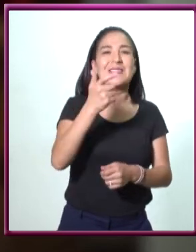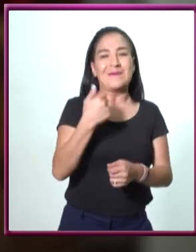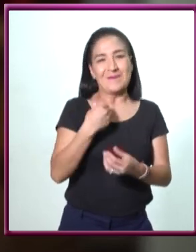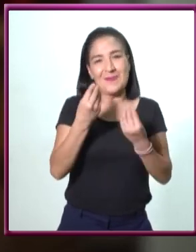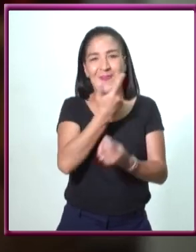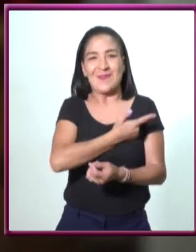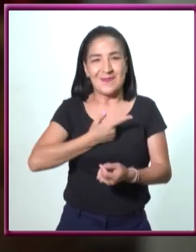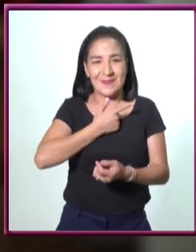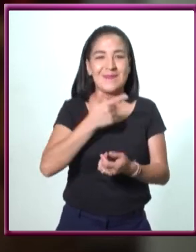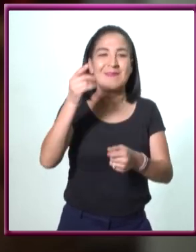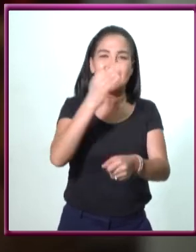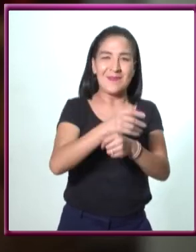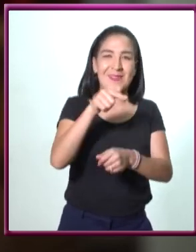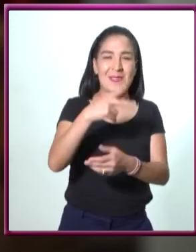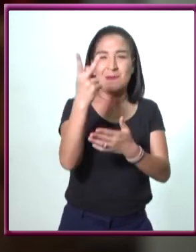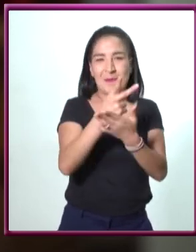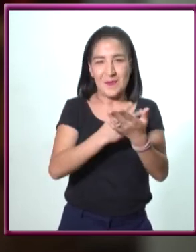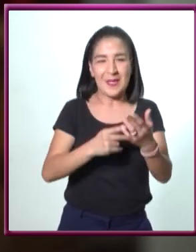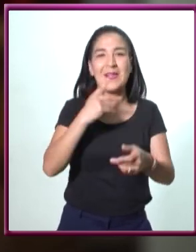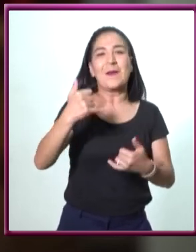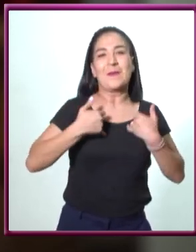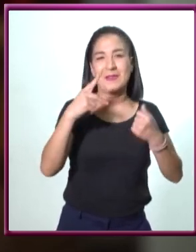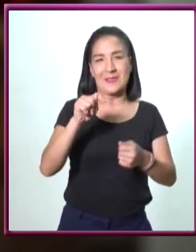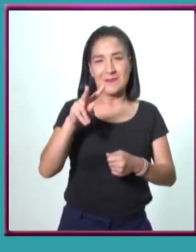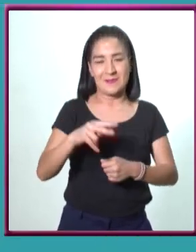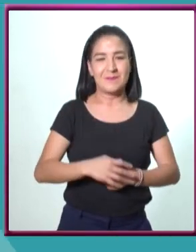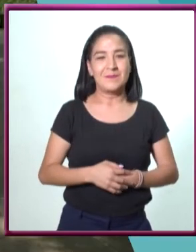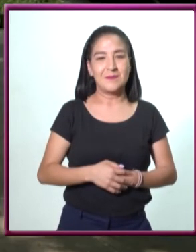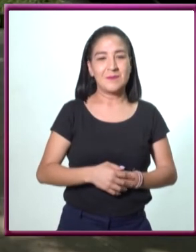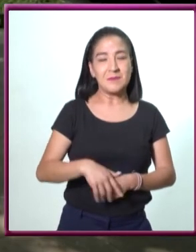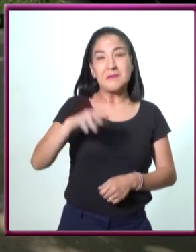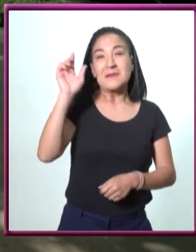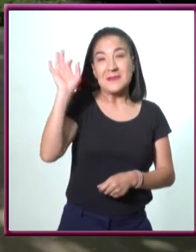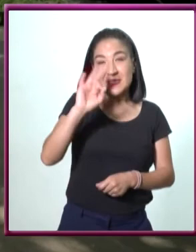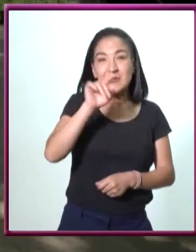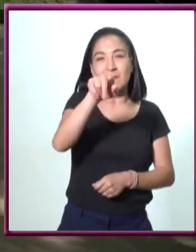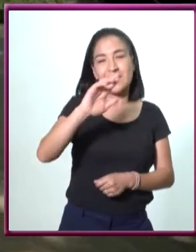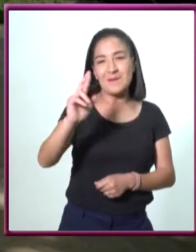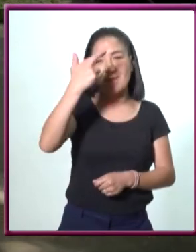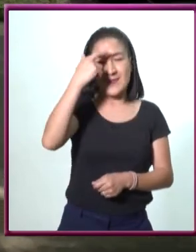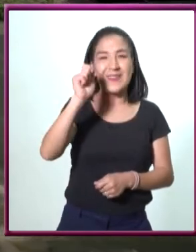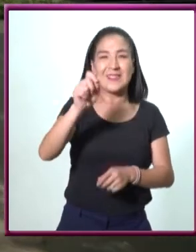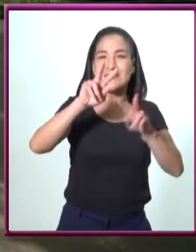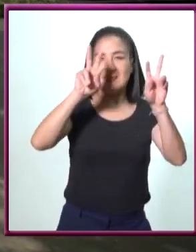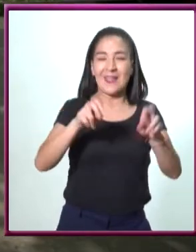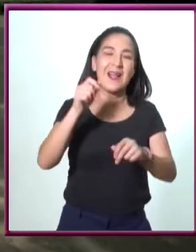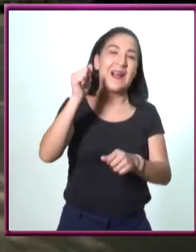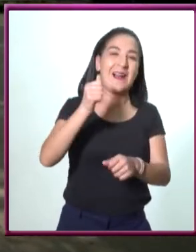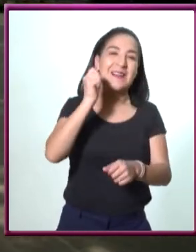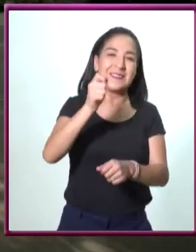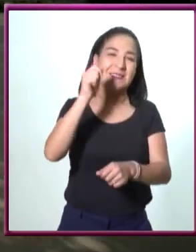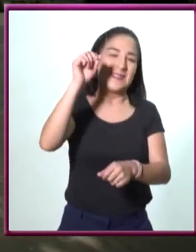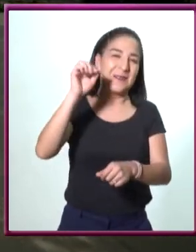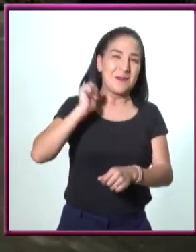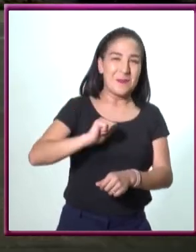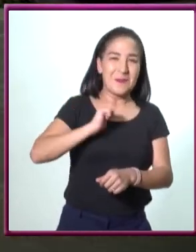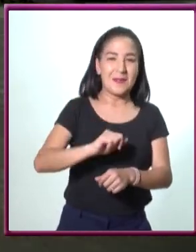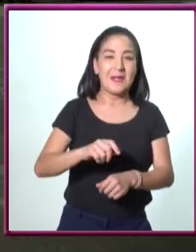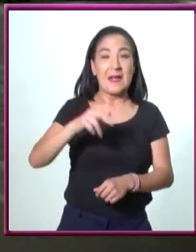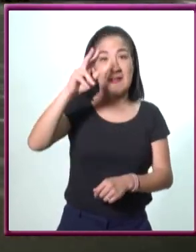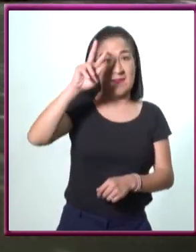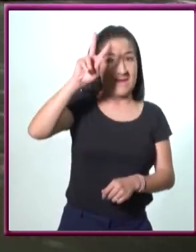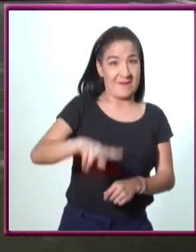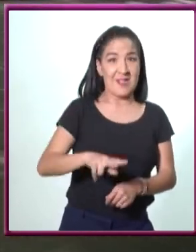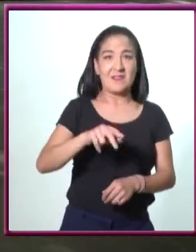lo mucho que le agradecemos estar aquí en el programa de Jóvenes en TV. Quizá recuerdes alguno de los viejos dichos de la abuela. La verdad